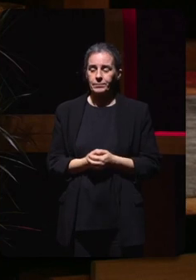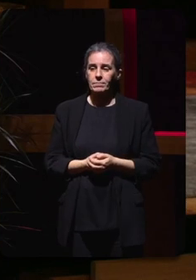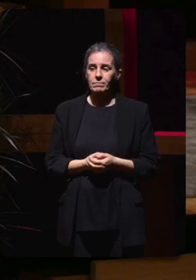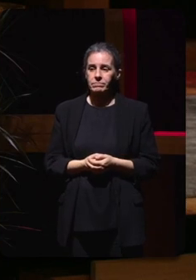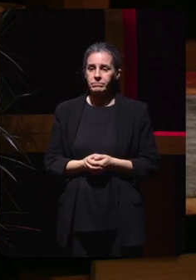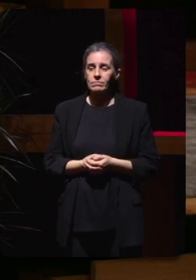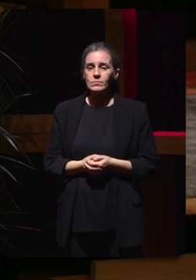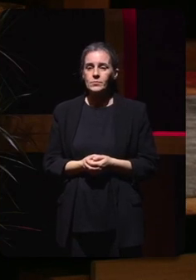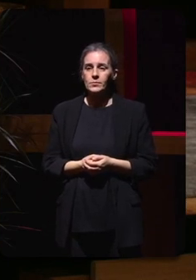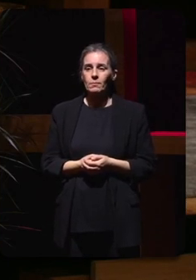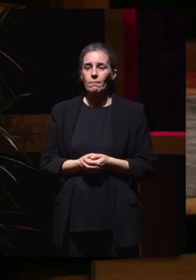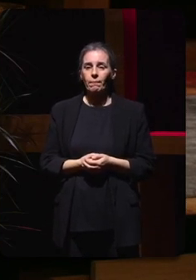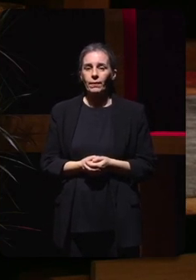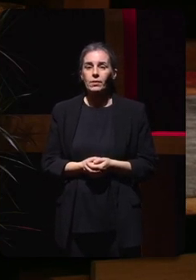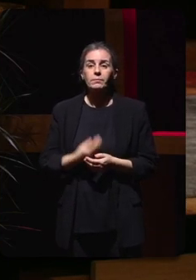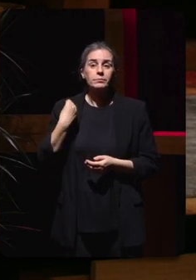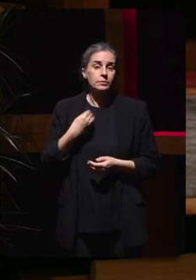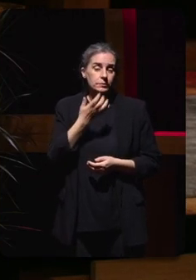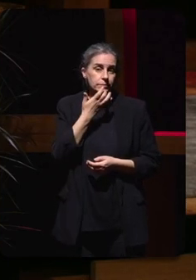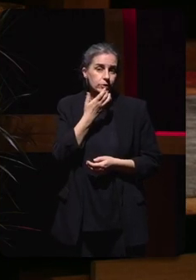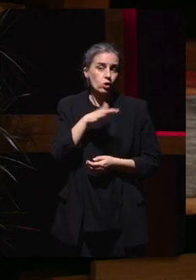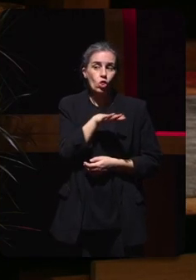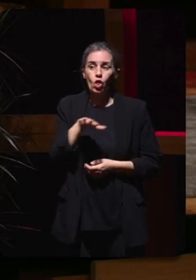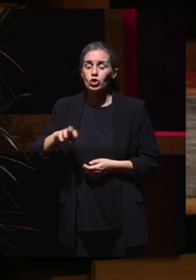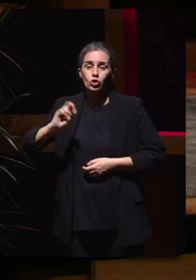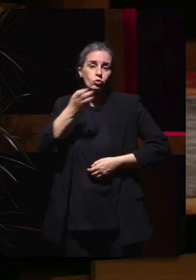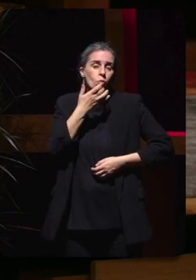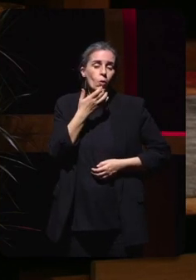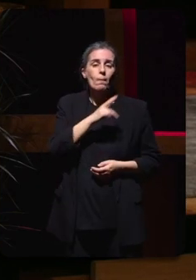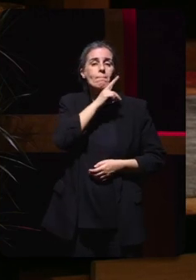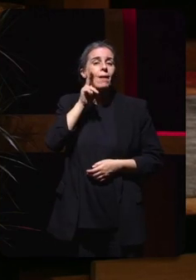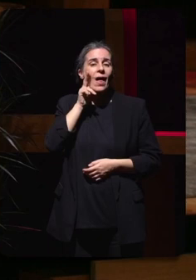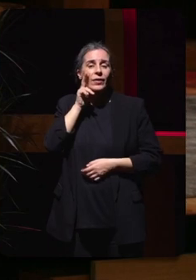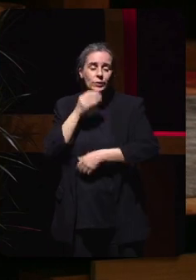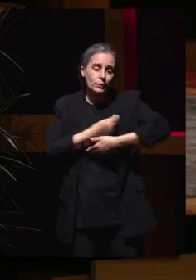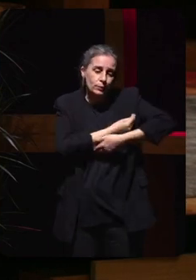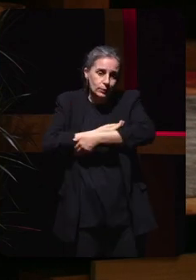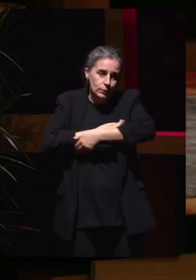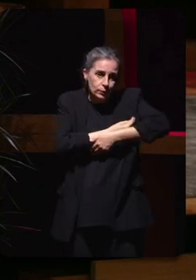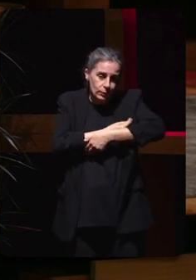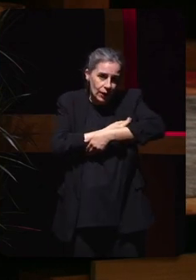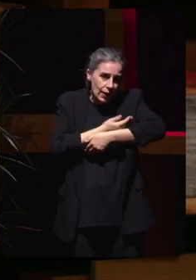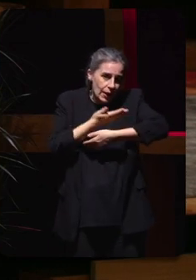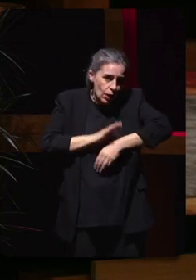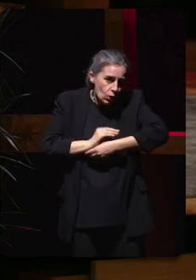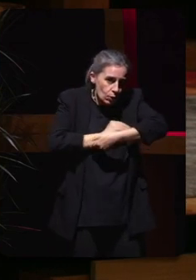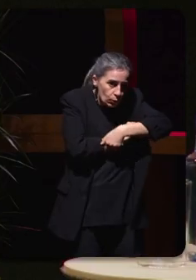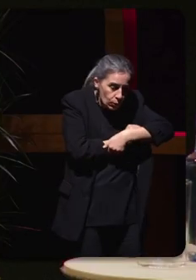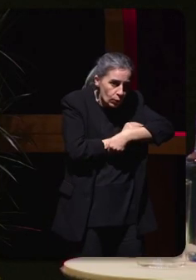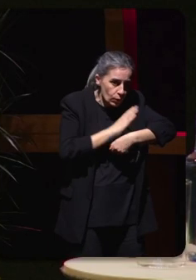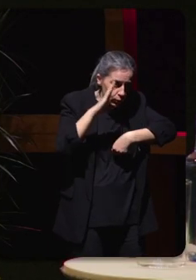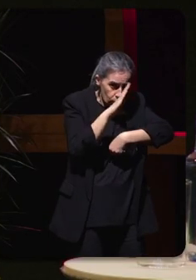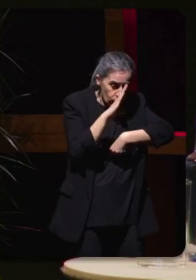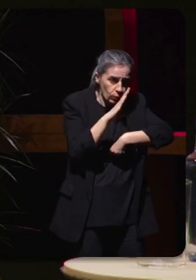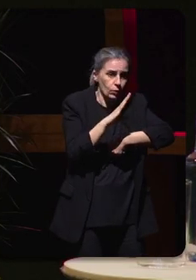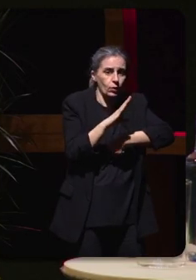absoluta. Bueno, en otros lugares, pues madres, por ejemplo, acurrucando a sus hijos en habitaciones agujereadas por la